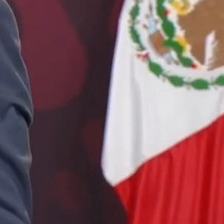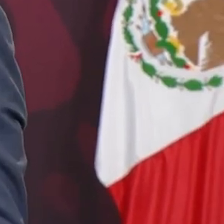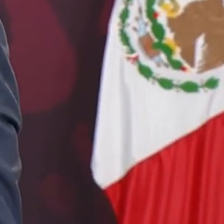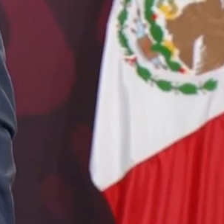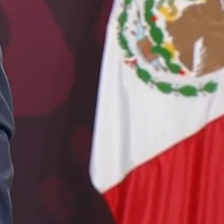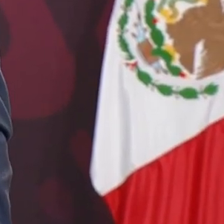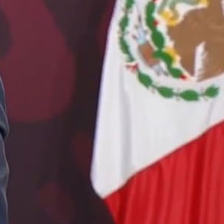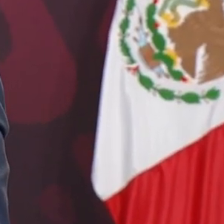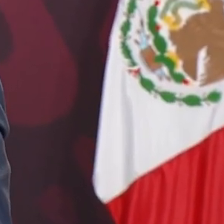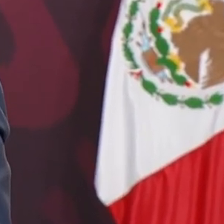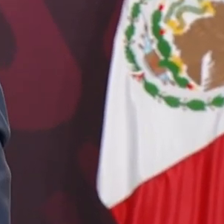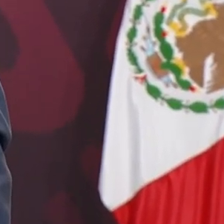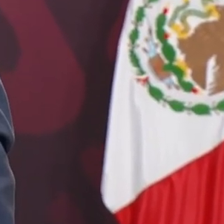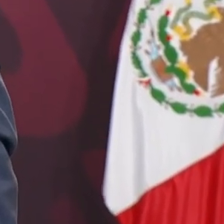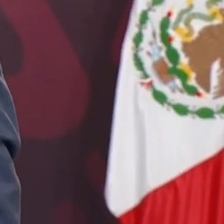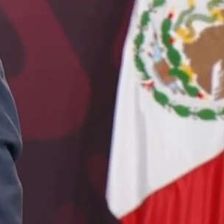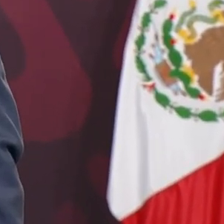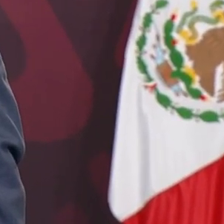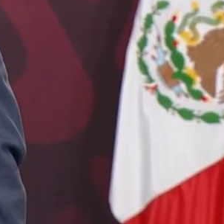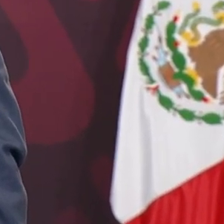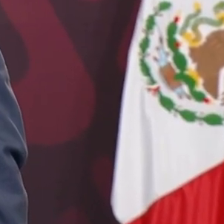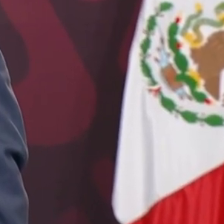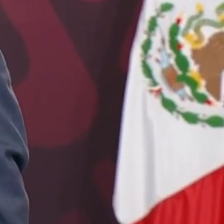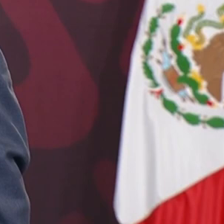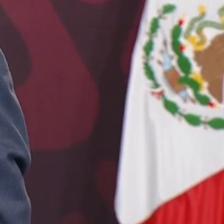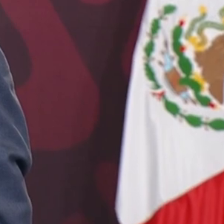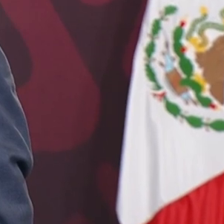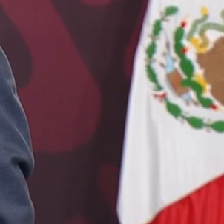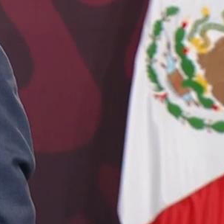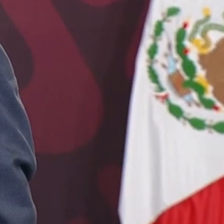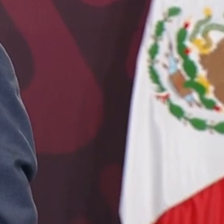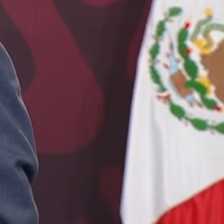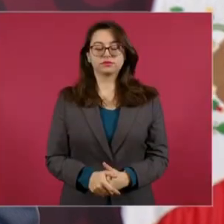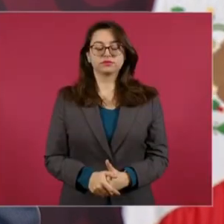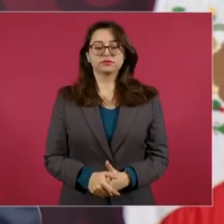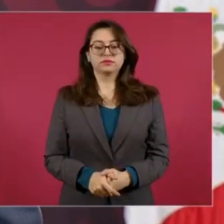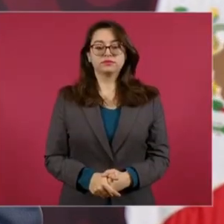organizaciones empresariales en contra de nosotros.